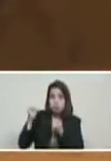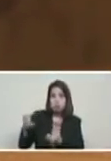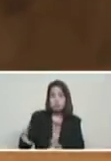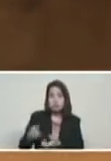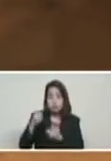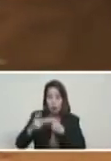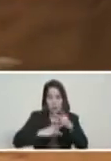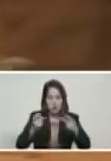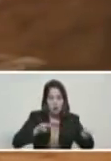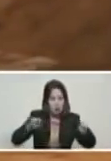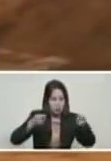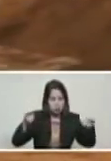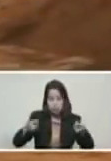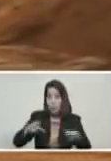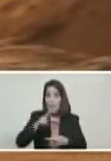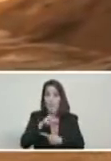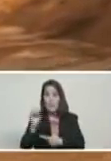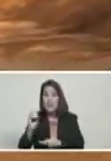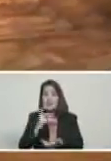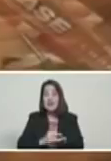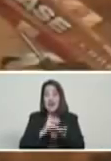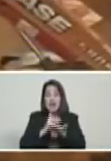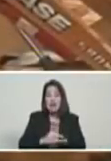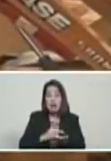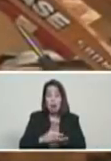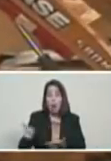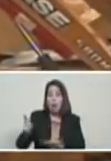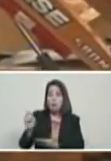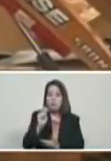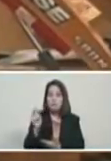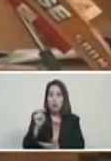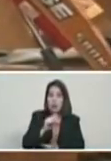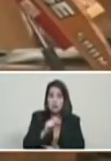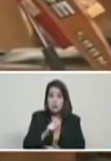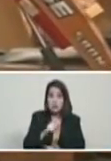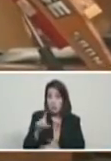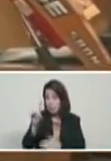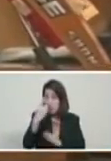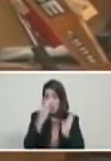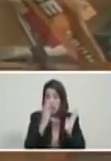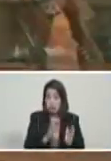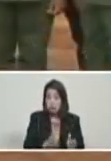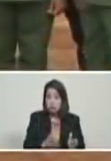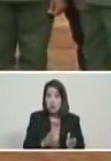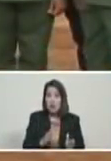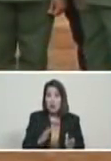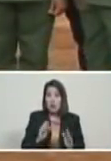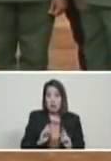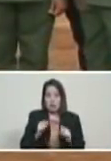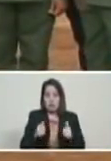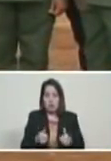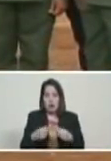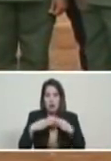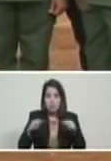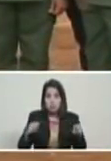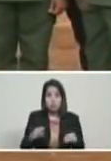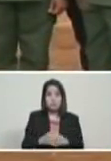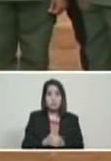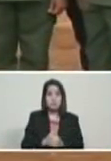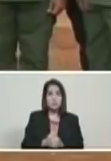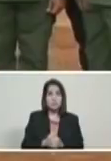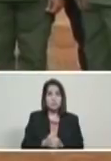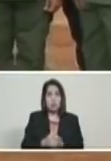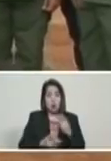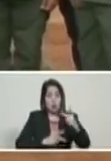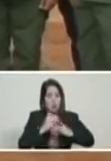de 20 kilos de oro al mes en esta primera fase de inauguración de esta planta, ya que esta planta está en